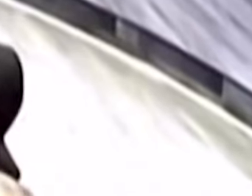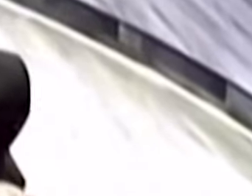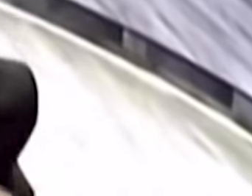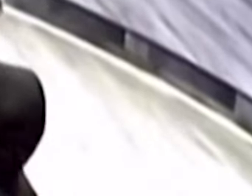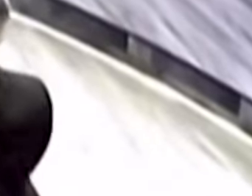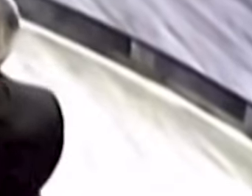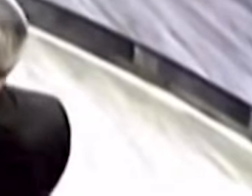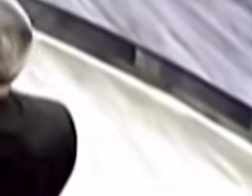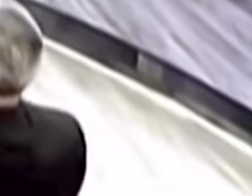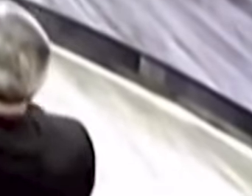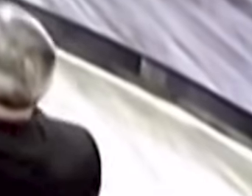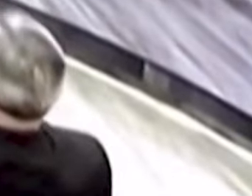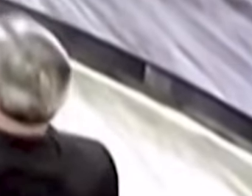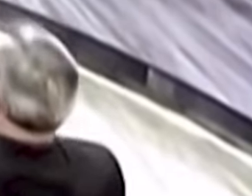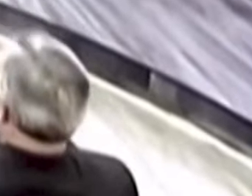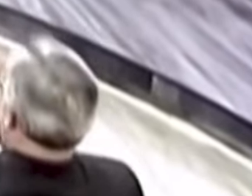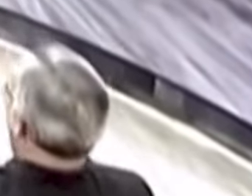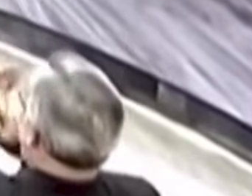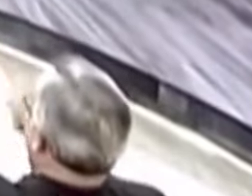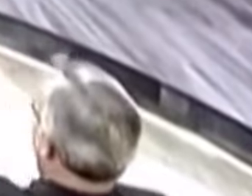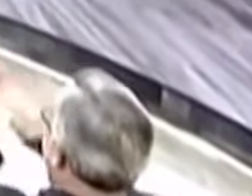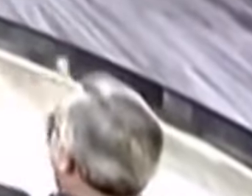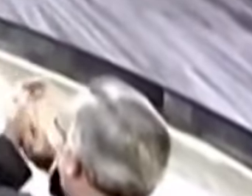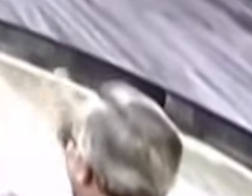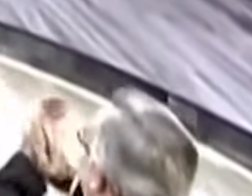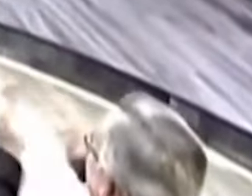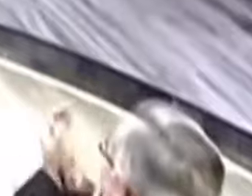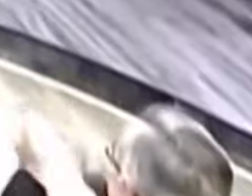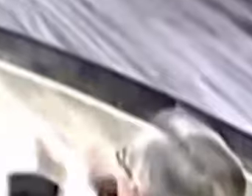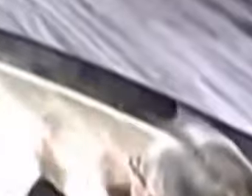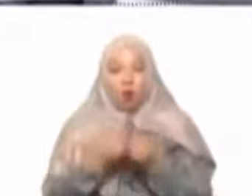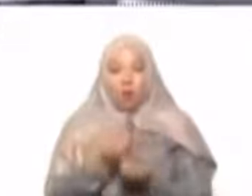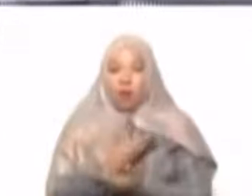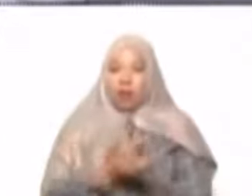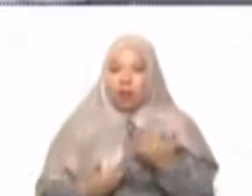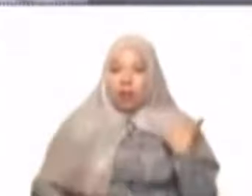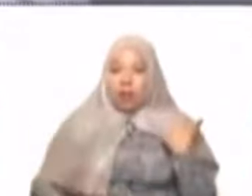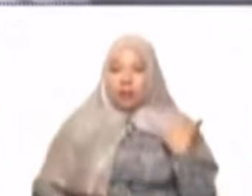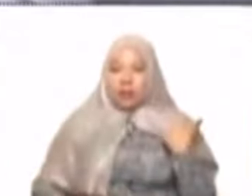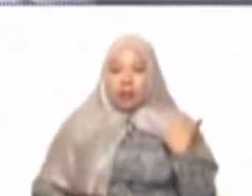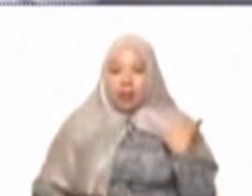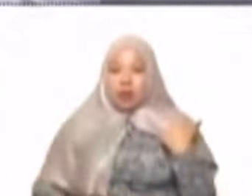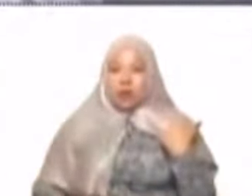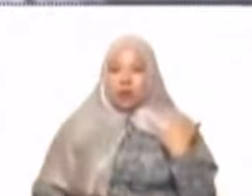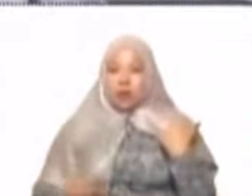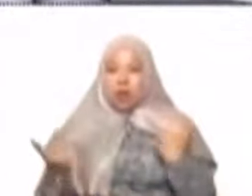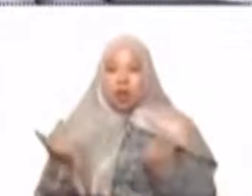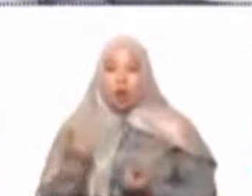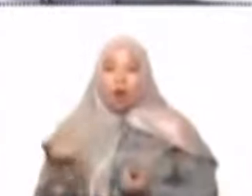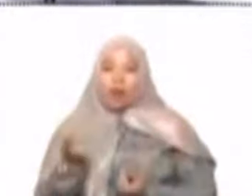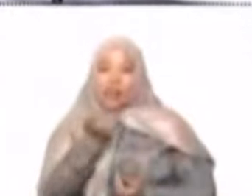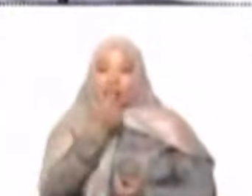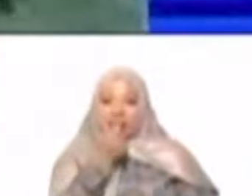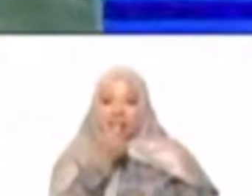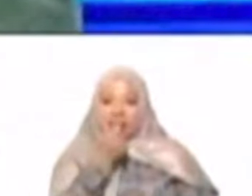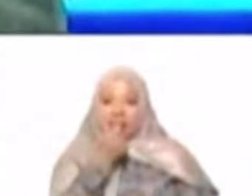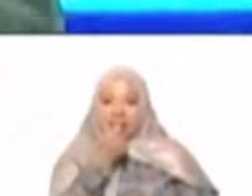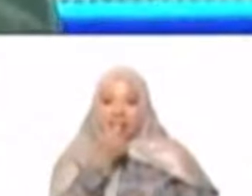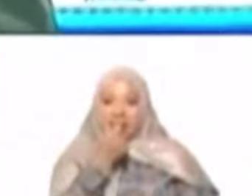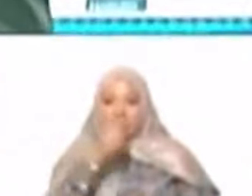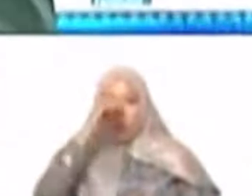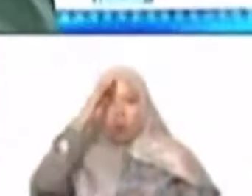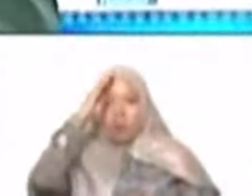El presidente de Venezuela, Nicolás Maduro, tildó el lunes de circo la alarma expresada por varios gobiernos tras la exclusión de Corina